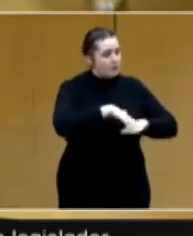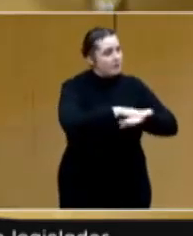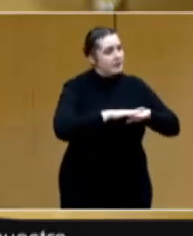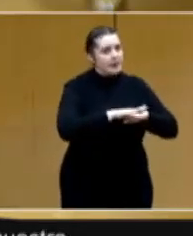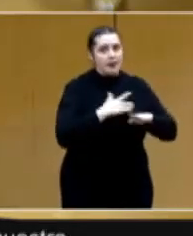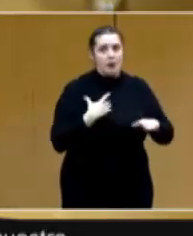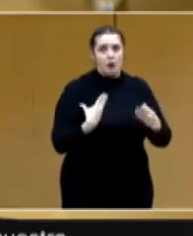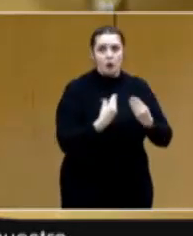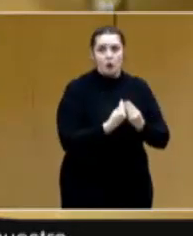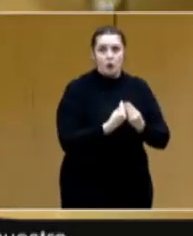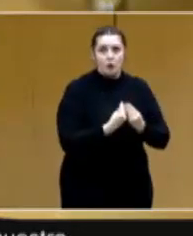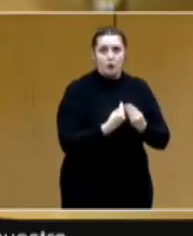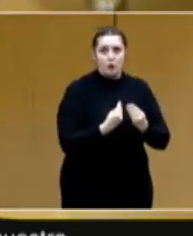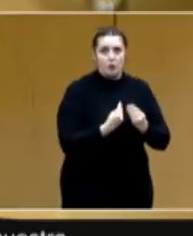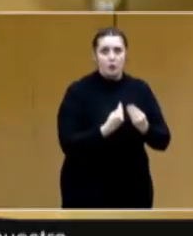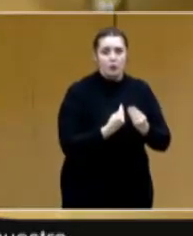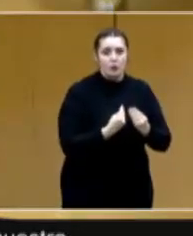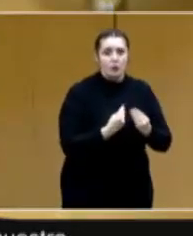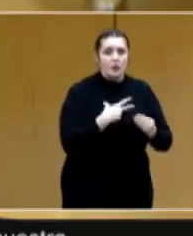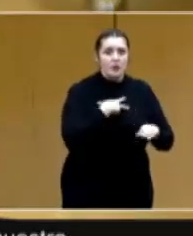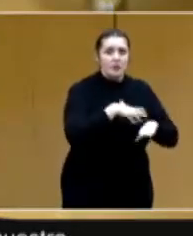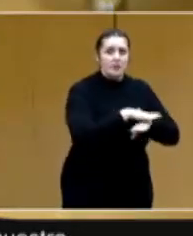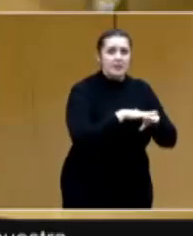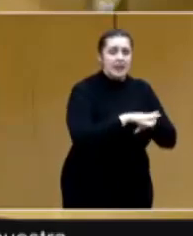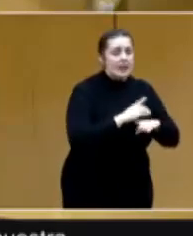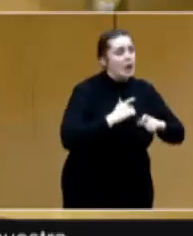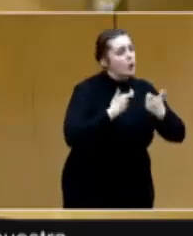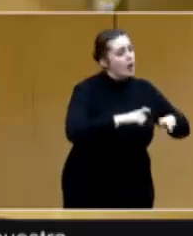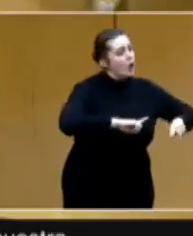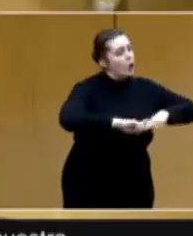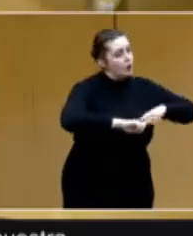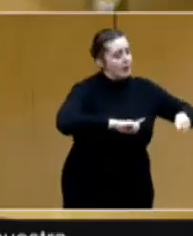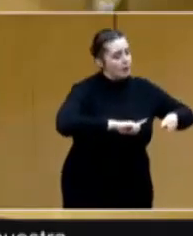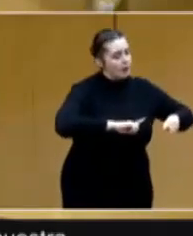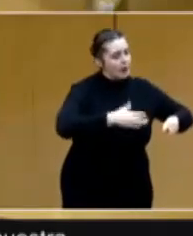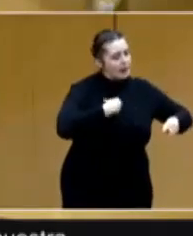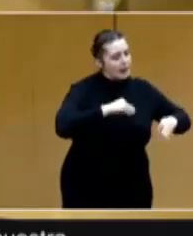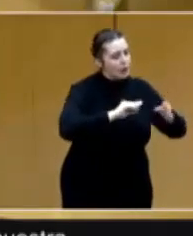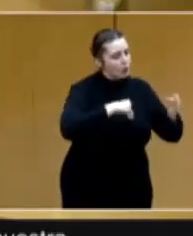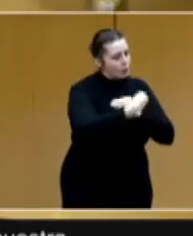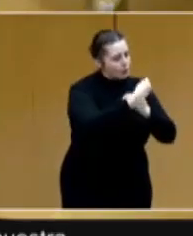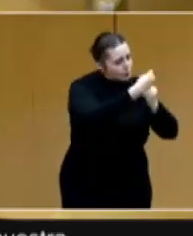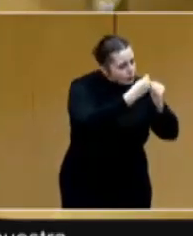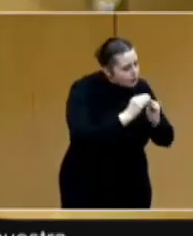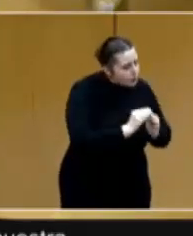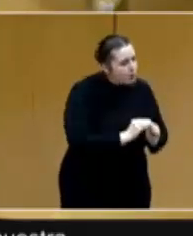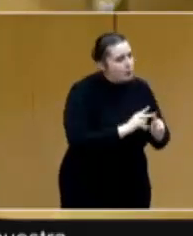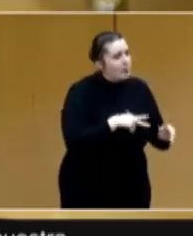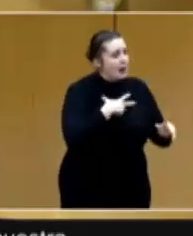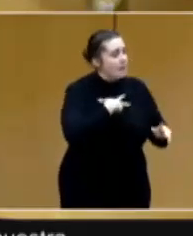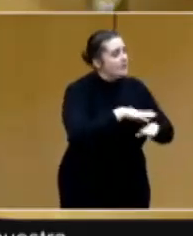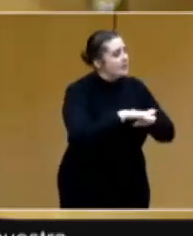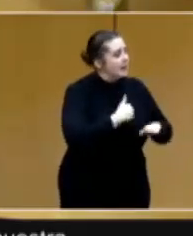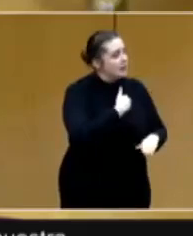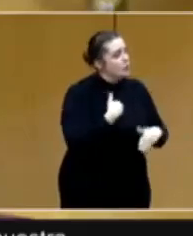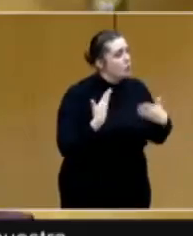y estará mañana con ustedes otro fiscal de la unidad coordinadora queremos sacar un documento que unifique la actuación de los fiscales y por otra